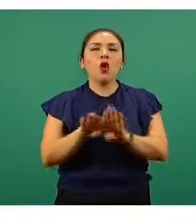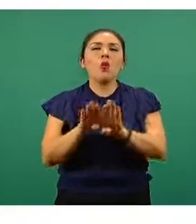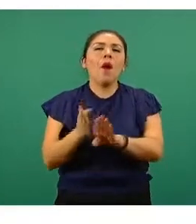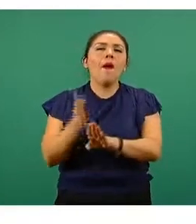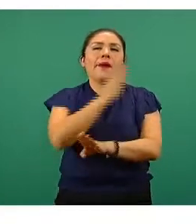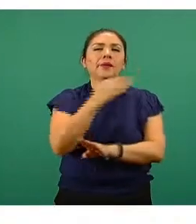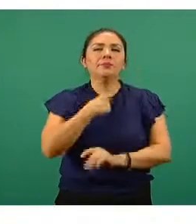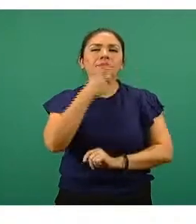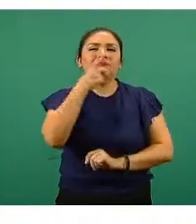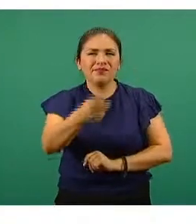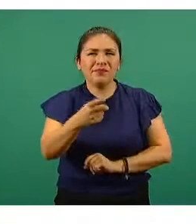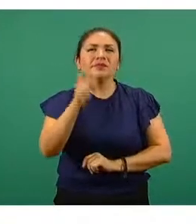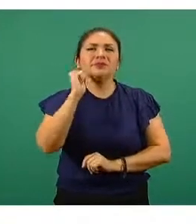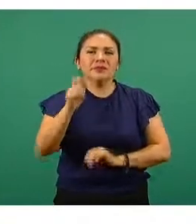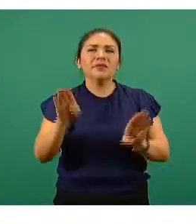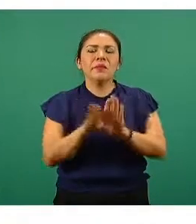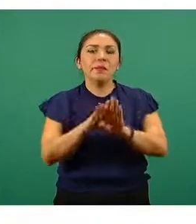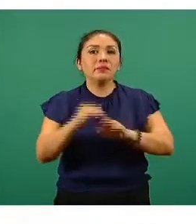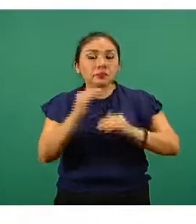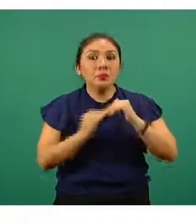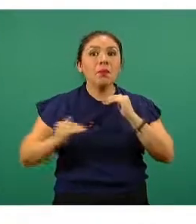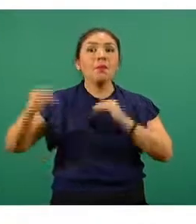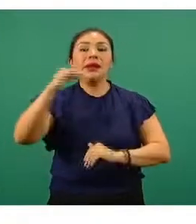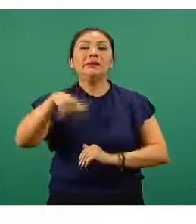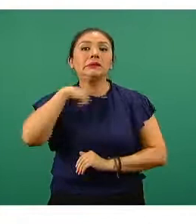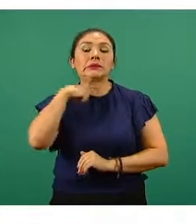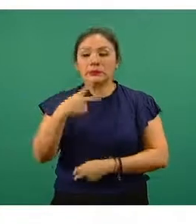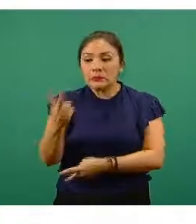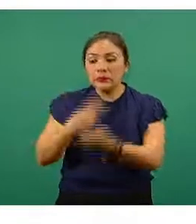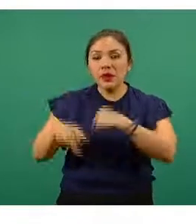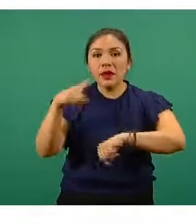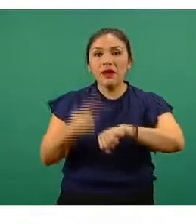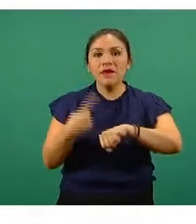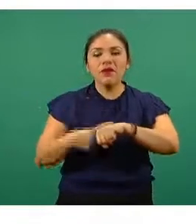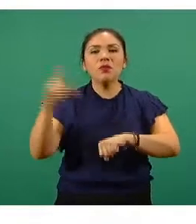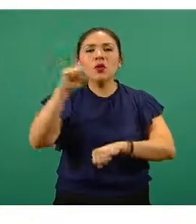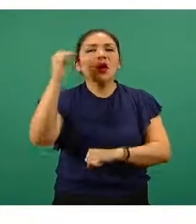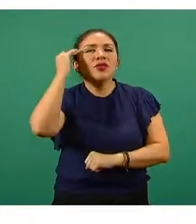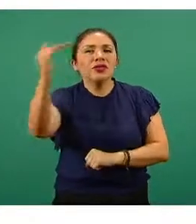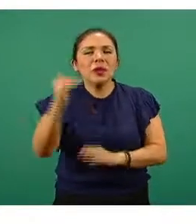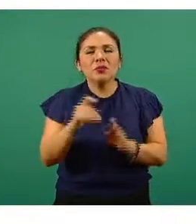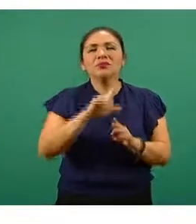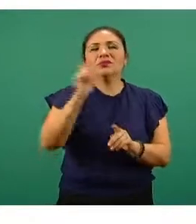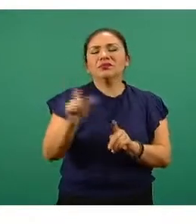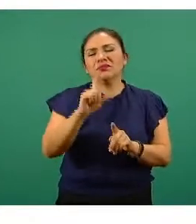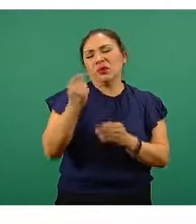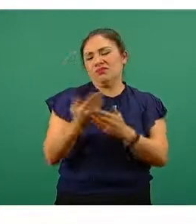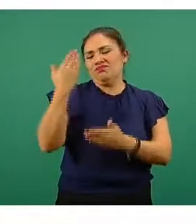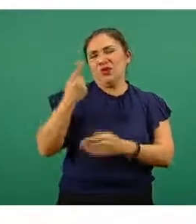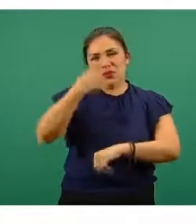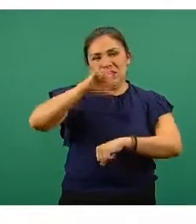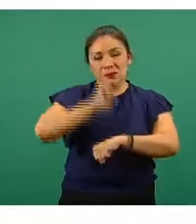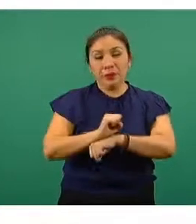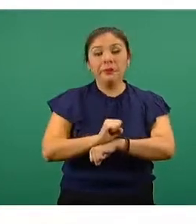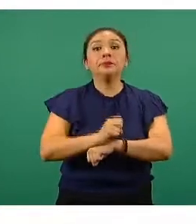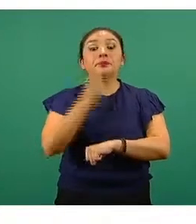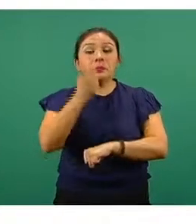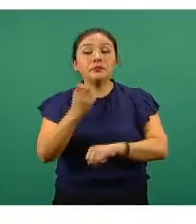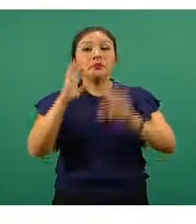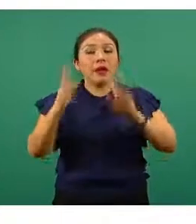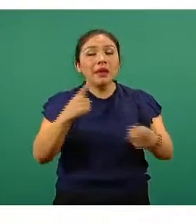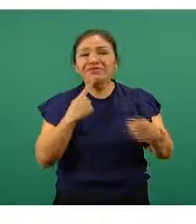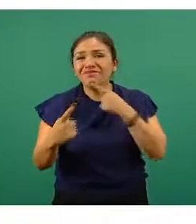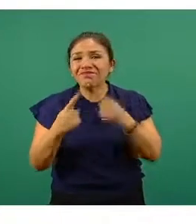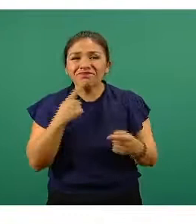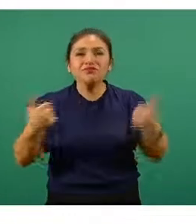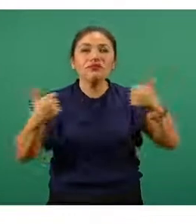mencionamos que habían incrementado en el número de casos durante la semana inmediata anterior. Se trabajó con